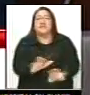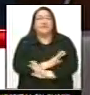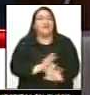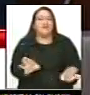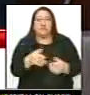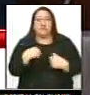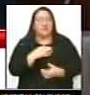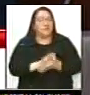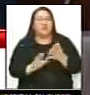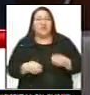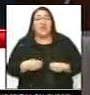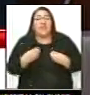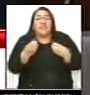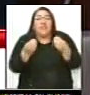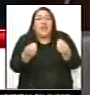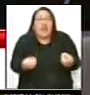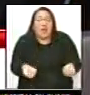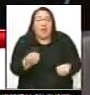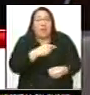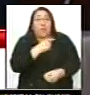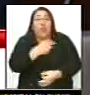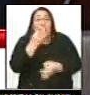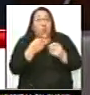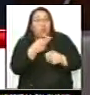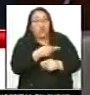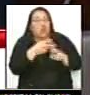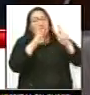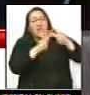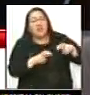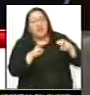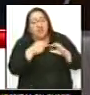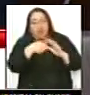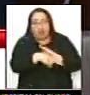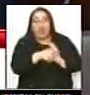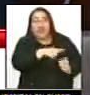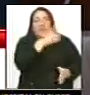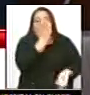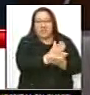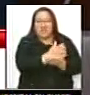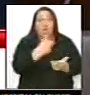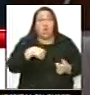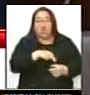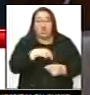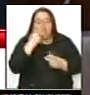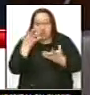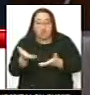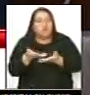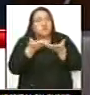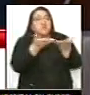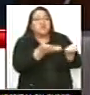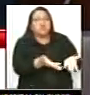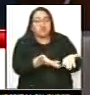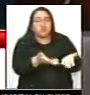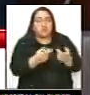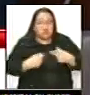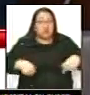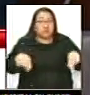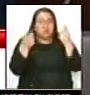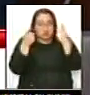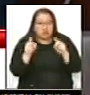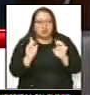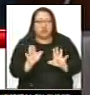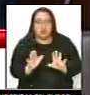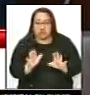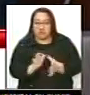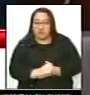Estamos entregando indicios para que ellos juzguen. Pero lo que sí interesa es que políticamente se tomen decisiones. ¿Y esa decisión